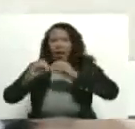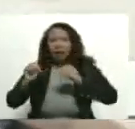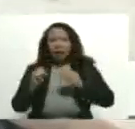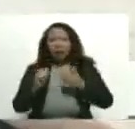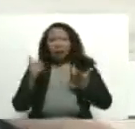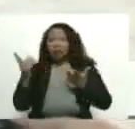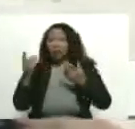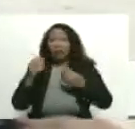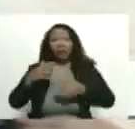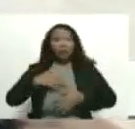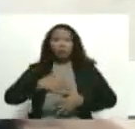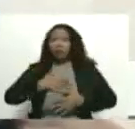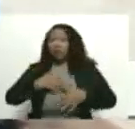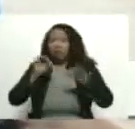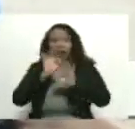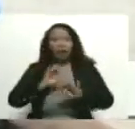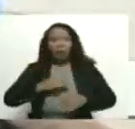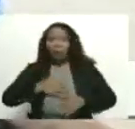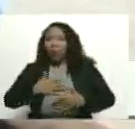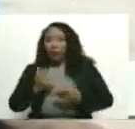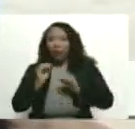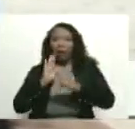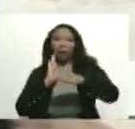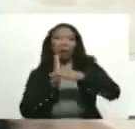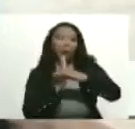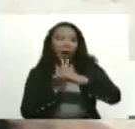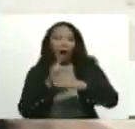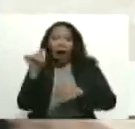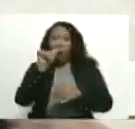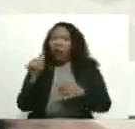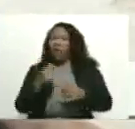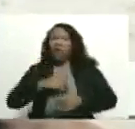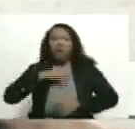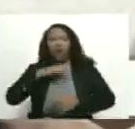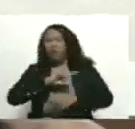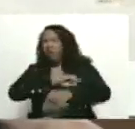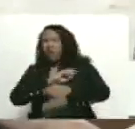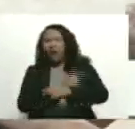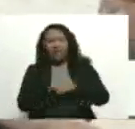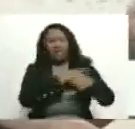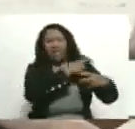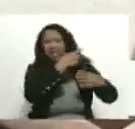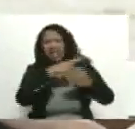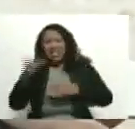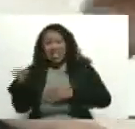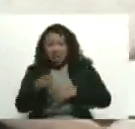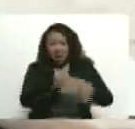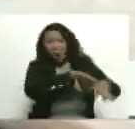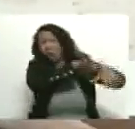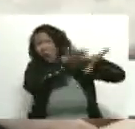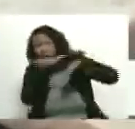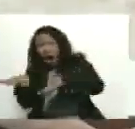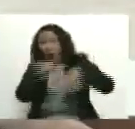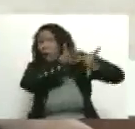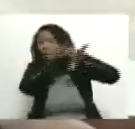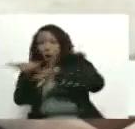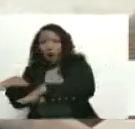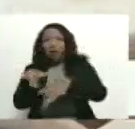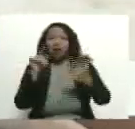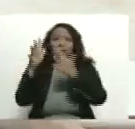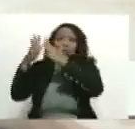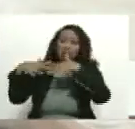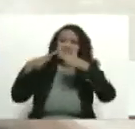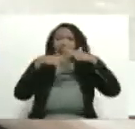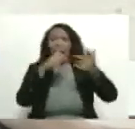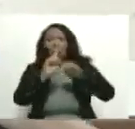con eso no puede nadie aquí se hizo en Este muro prácticamente un muro bien hecho un concreto tenemos un